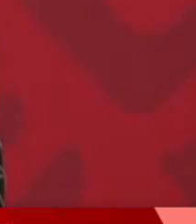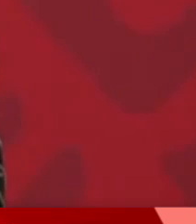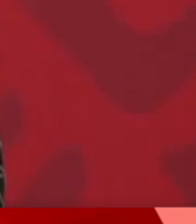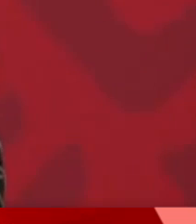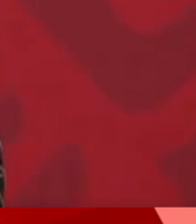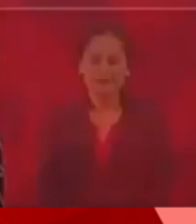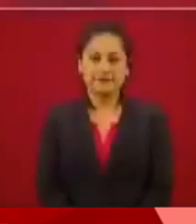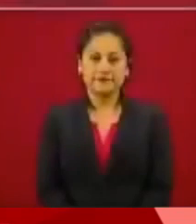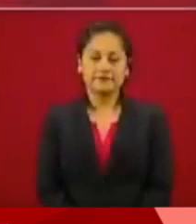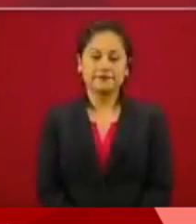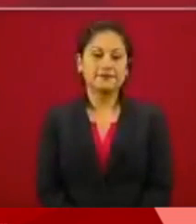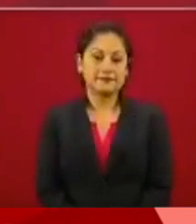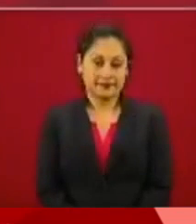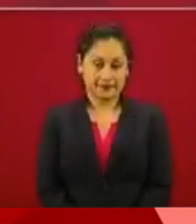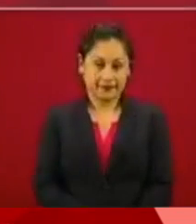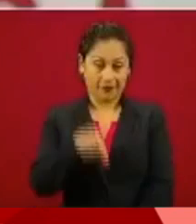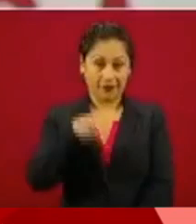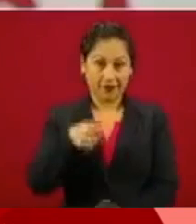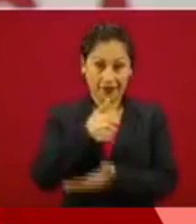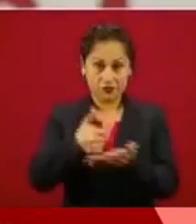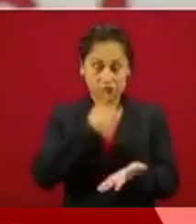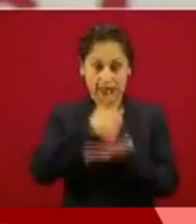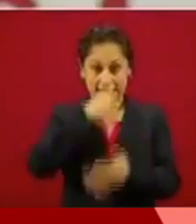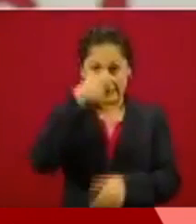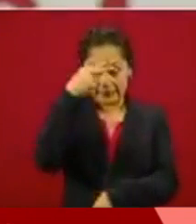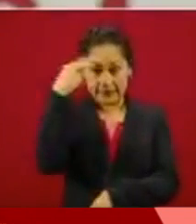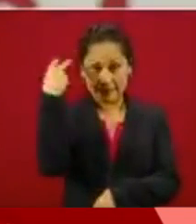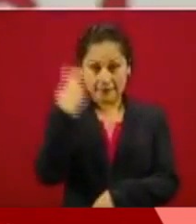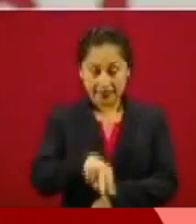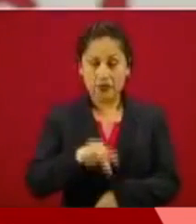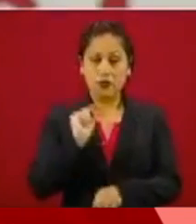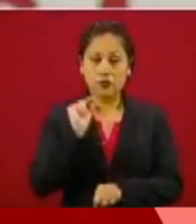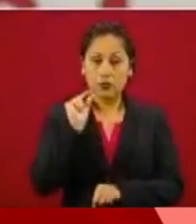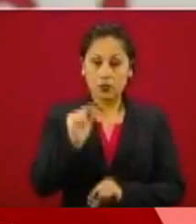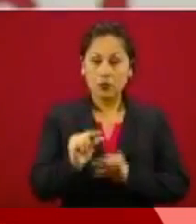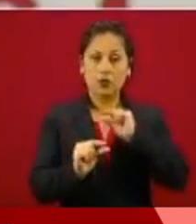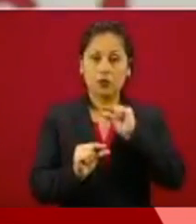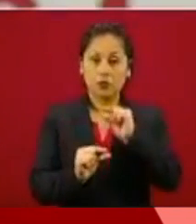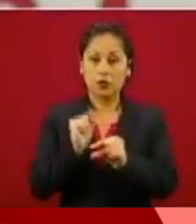abrir, empecemos a regresar poco a poco